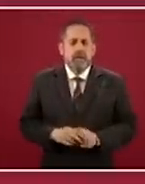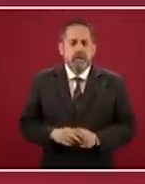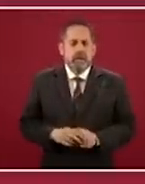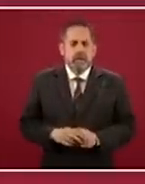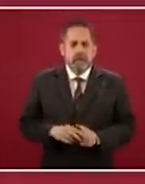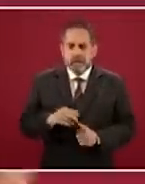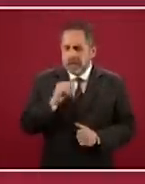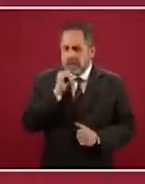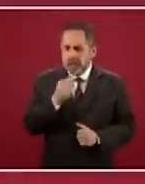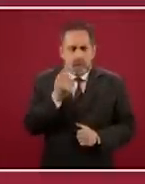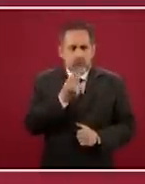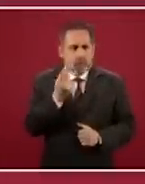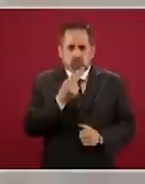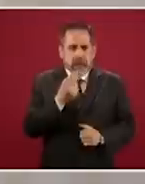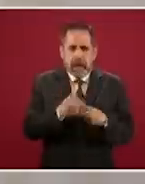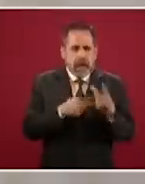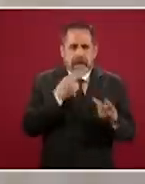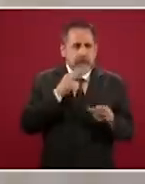que no vamos a usar,